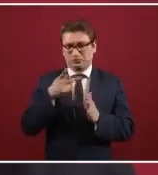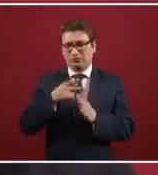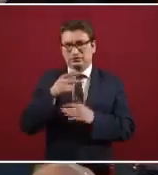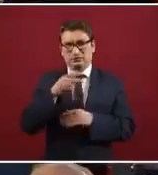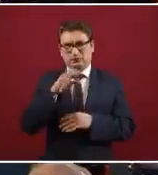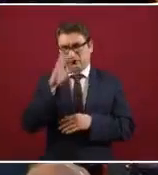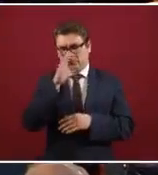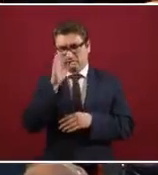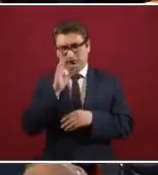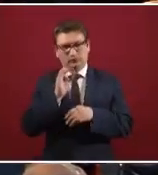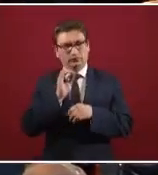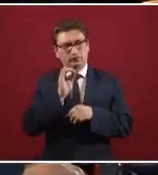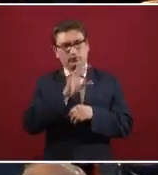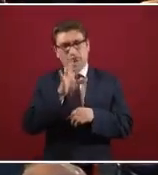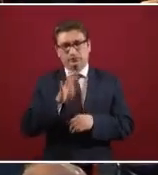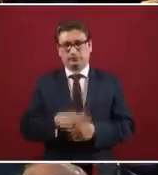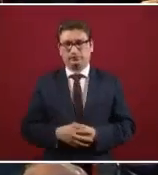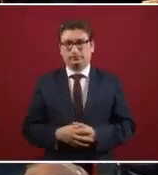vez